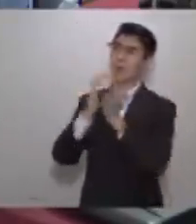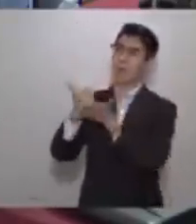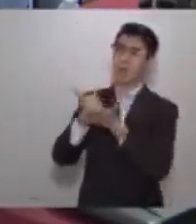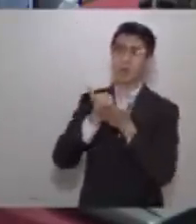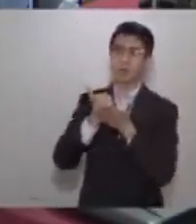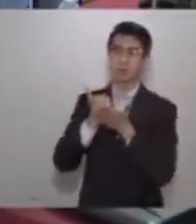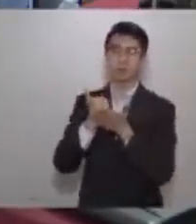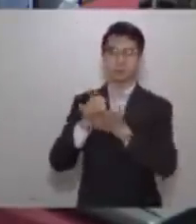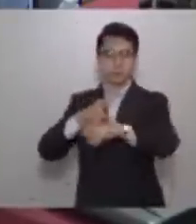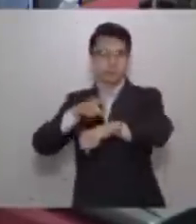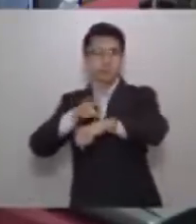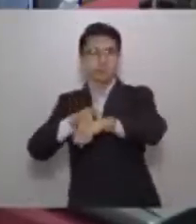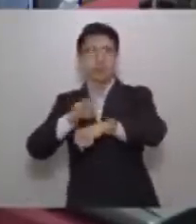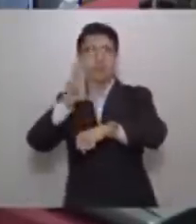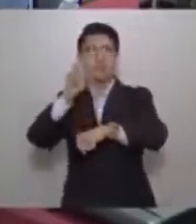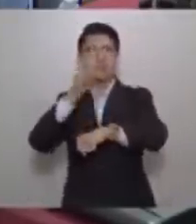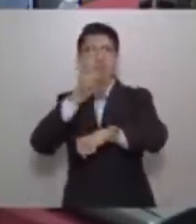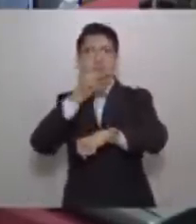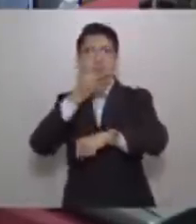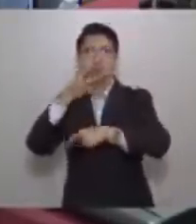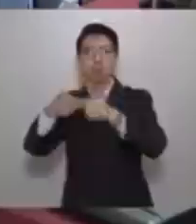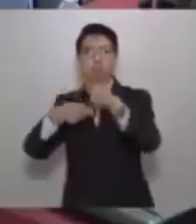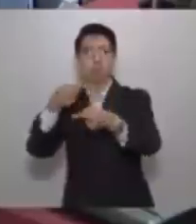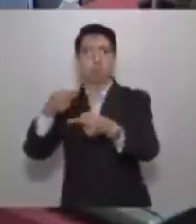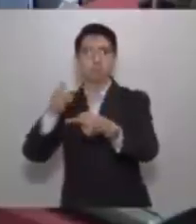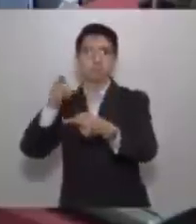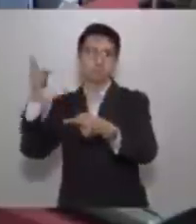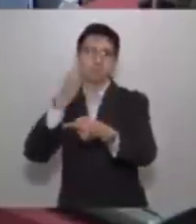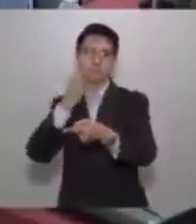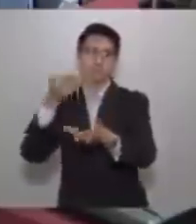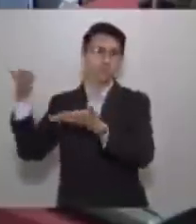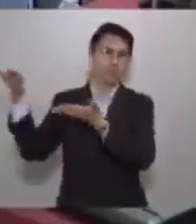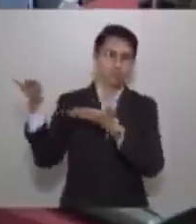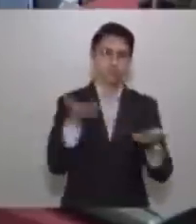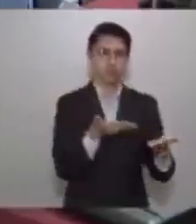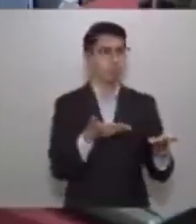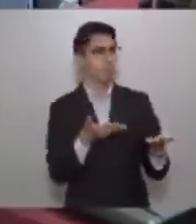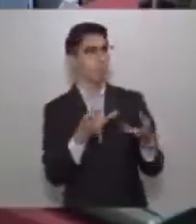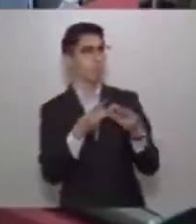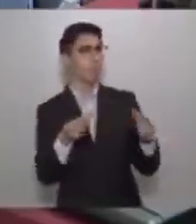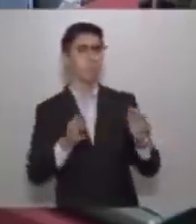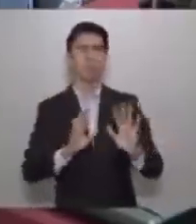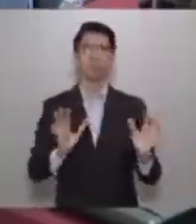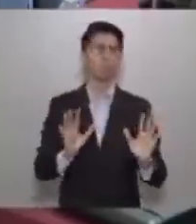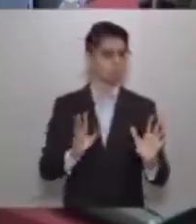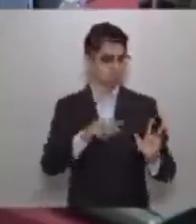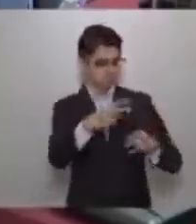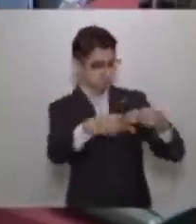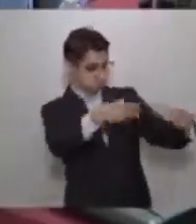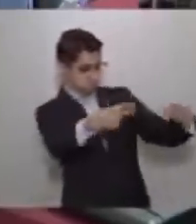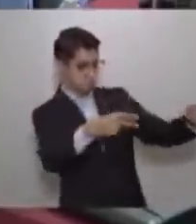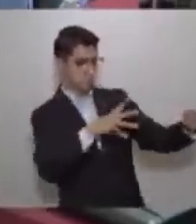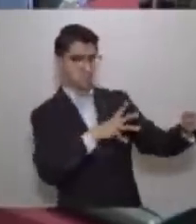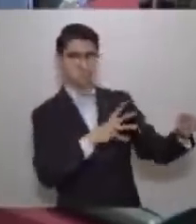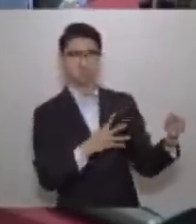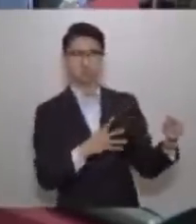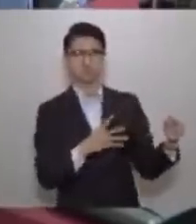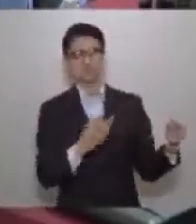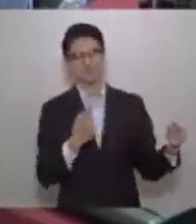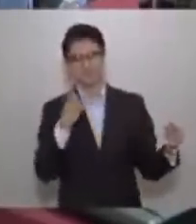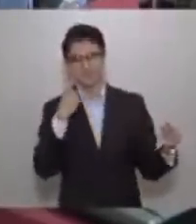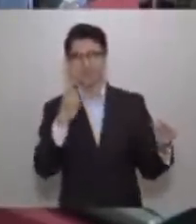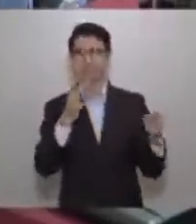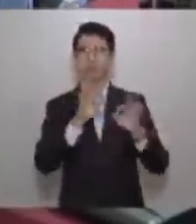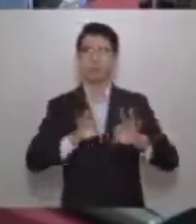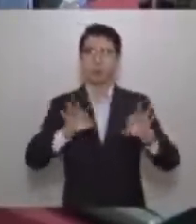para el gobierno de Ensenada en este tema, pues, de la seguridad en los poblados y para los turistas que vienen a este